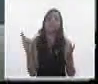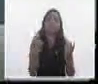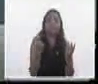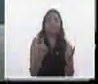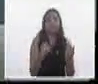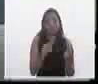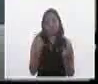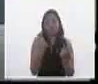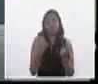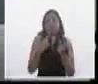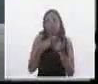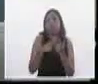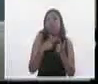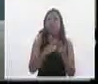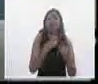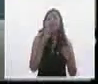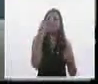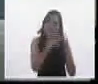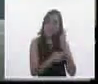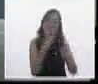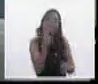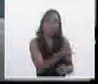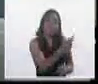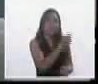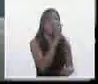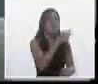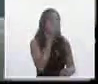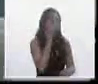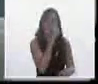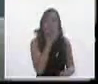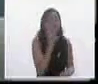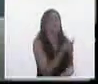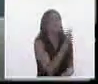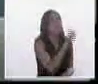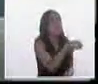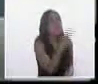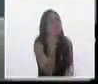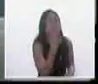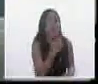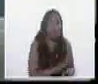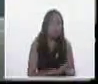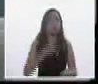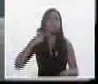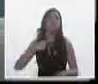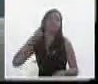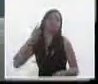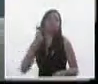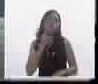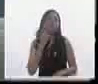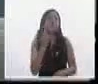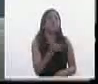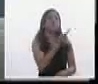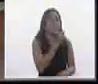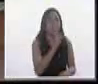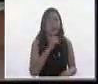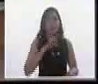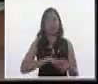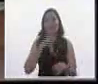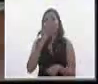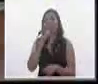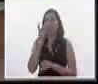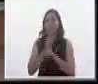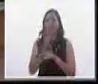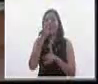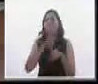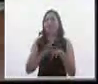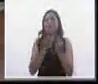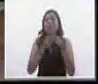para tal Entonces sí habría que preguntarles qué es lo que necesitan y cómo podríamos hacer esas modificaciones incluso hay una frase muy bonita que